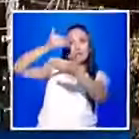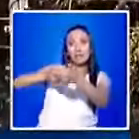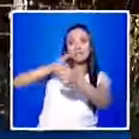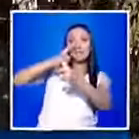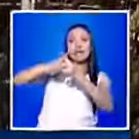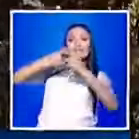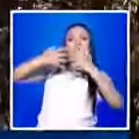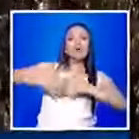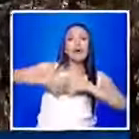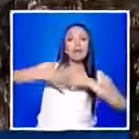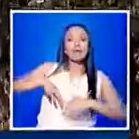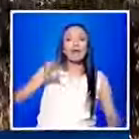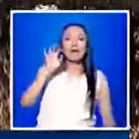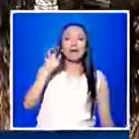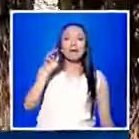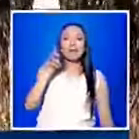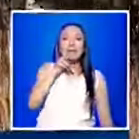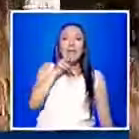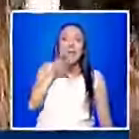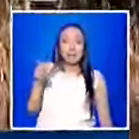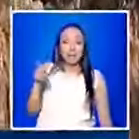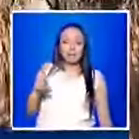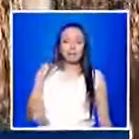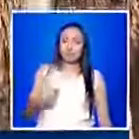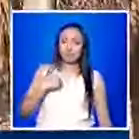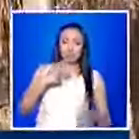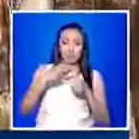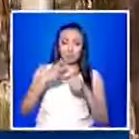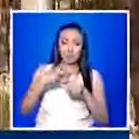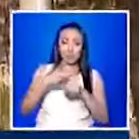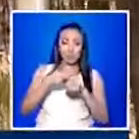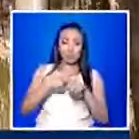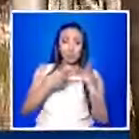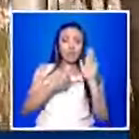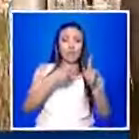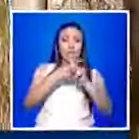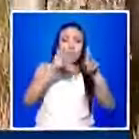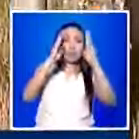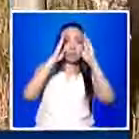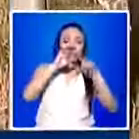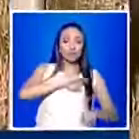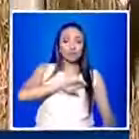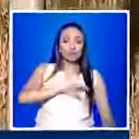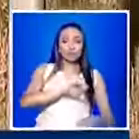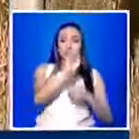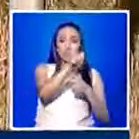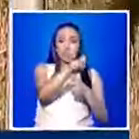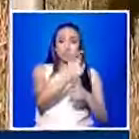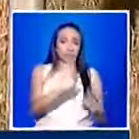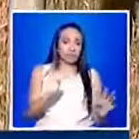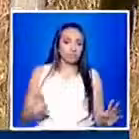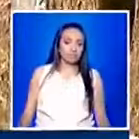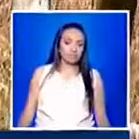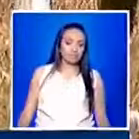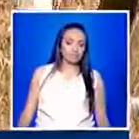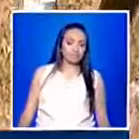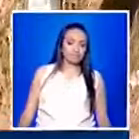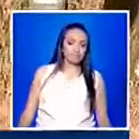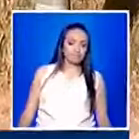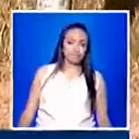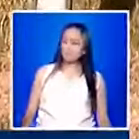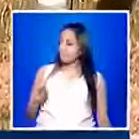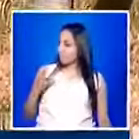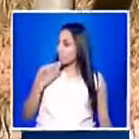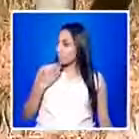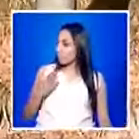le digo, es la segunda vez que nosotros acudimos a ustedes, Alex, pero lamentablemente no tenemos oído de las autoridades, por parte de las autoridades. Muchísimas